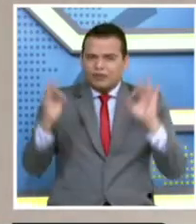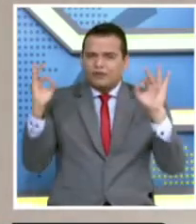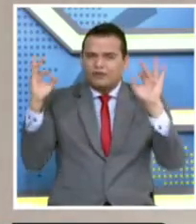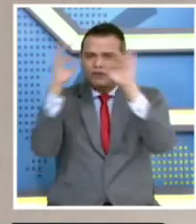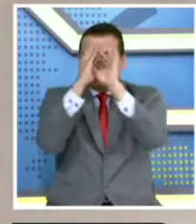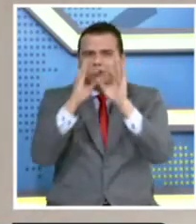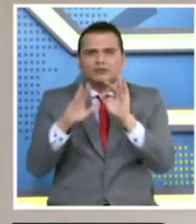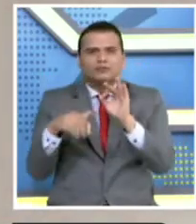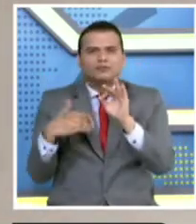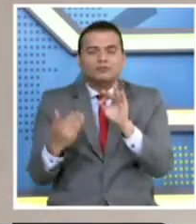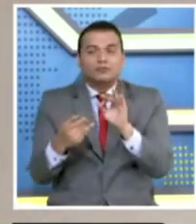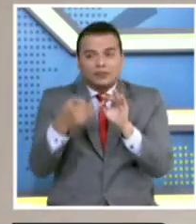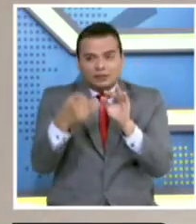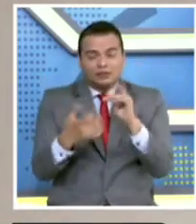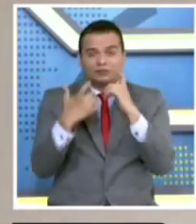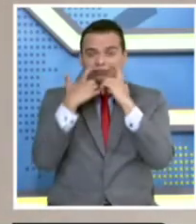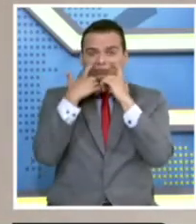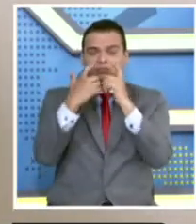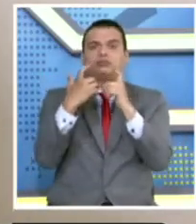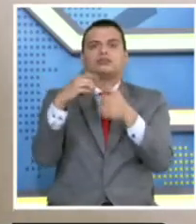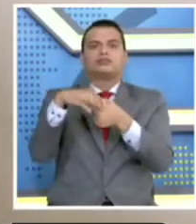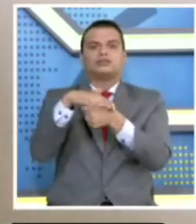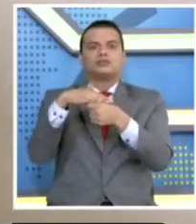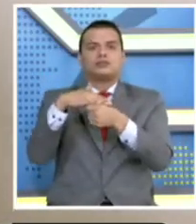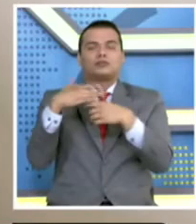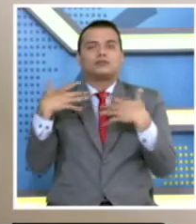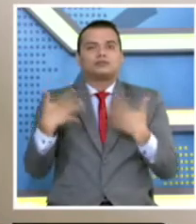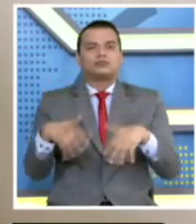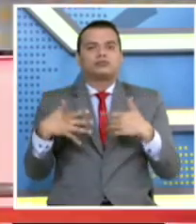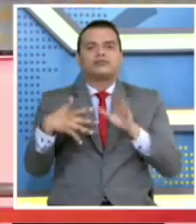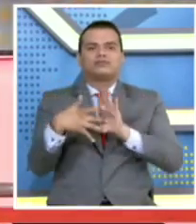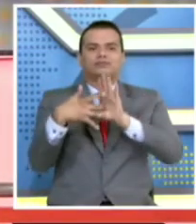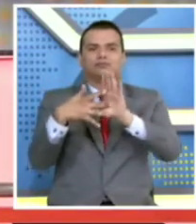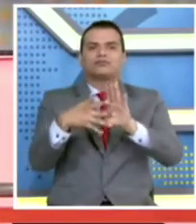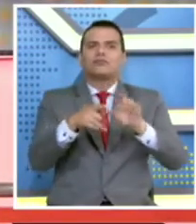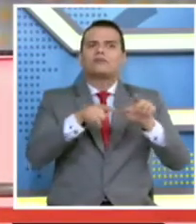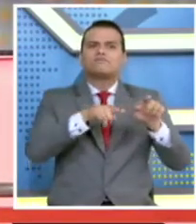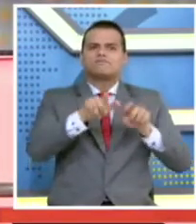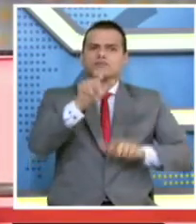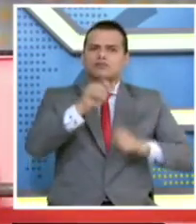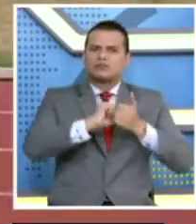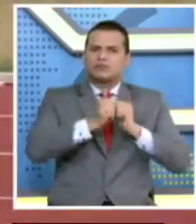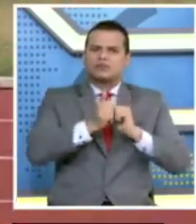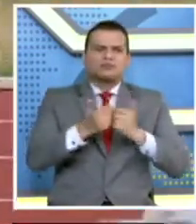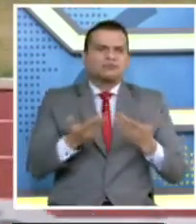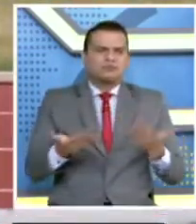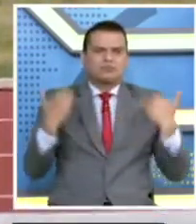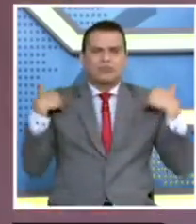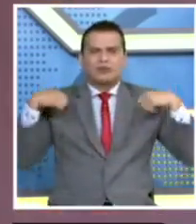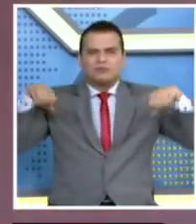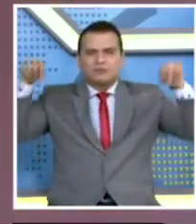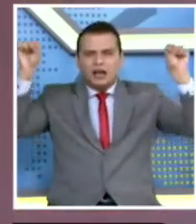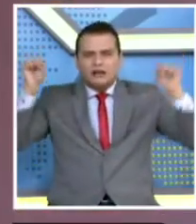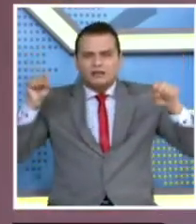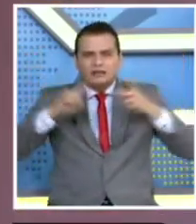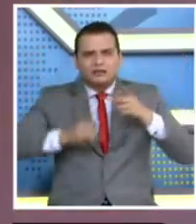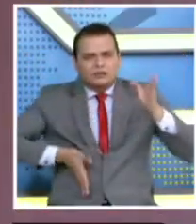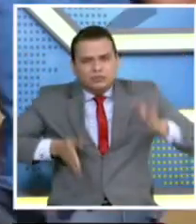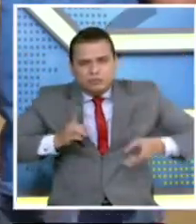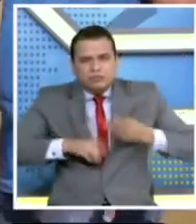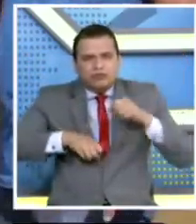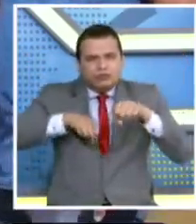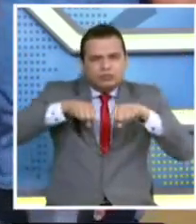partir del momento más representativo en la carrera. Deportistas destacados en deportes como el levantamiento de pesas, el atletismo, el boxeo y el